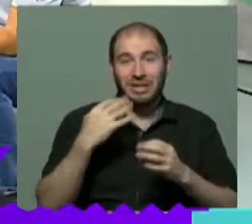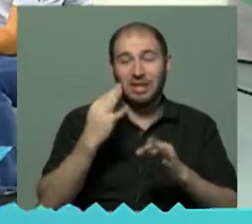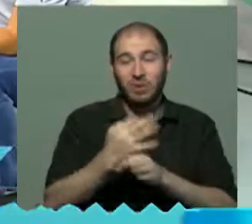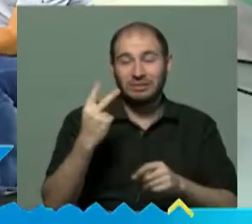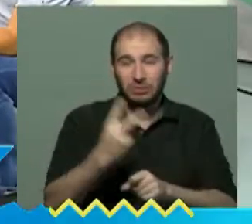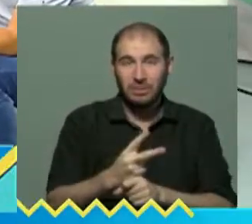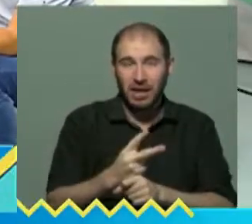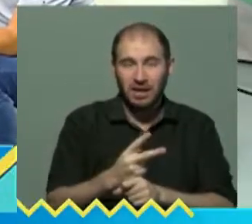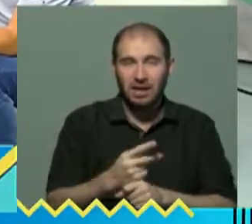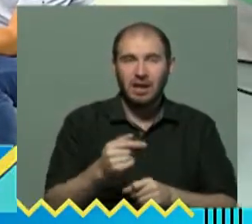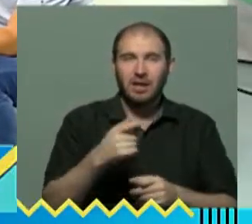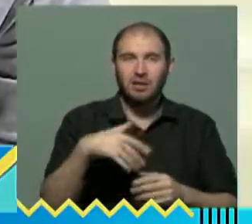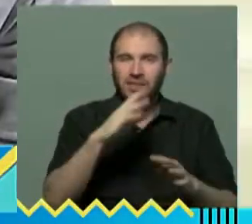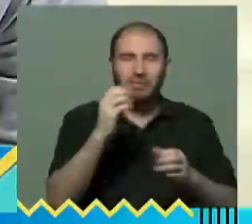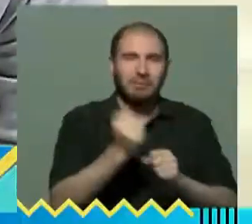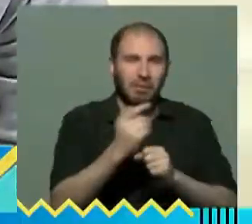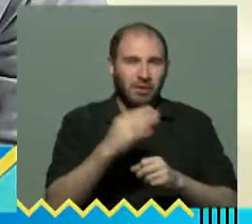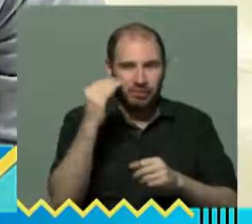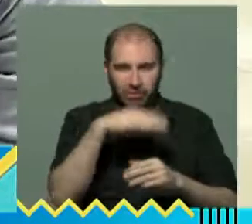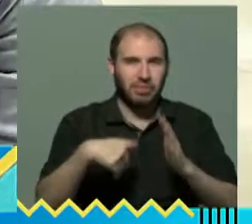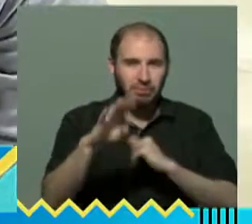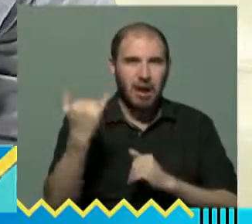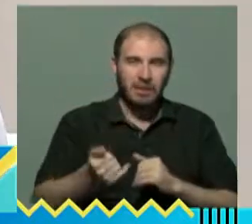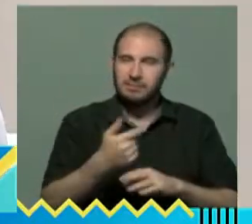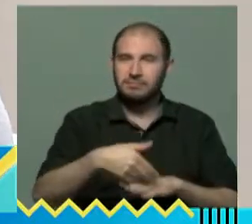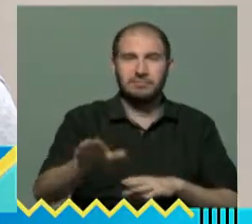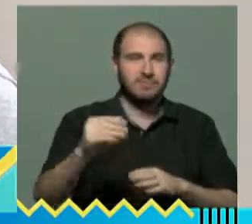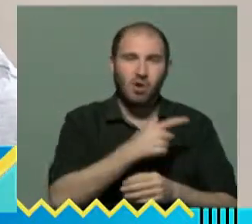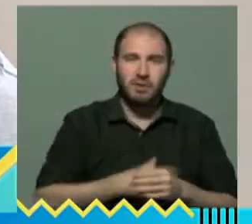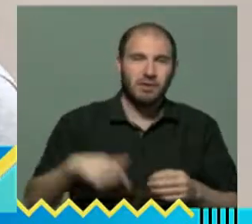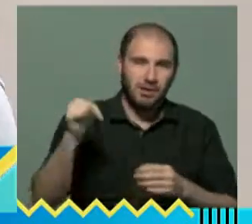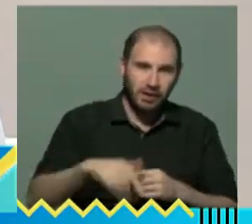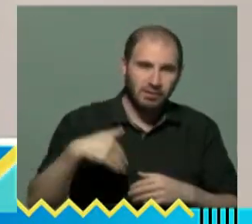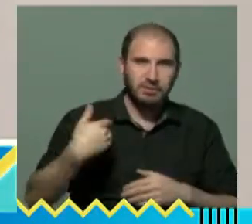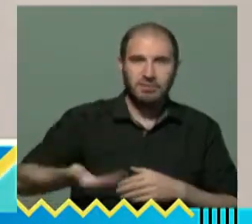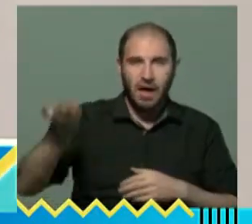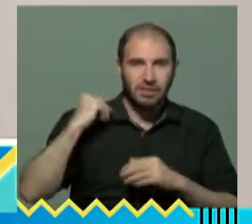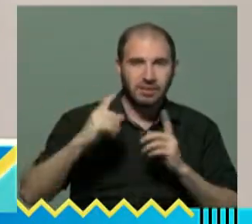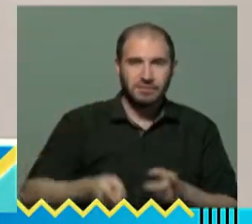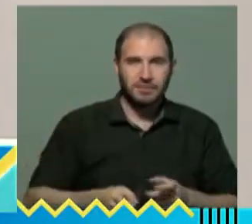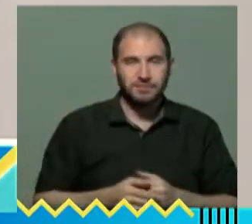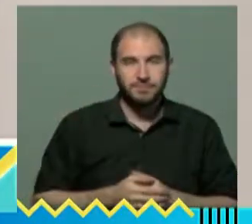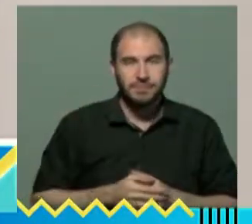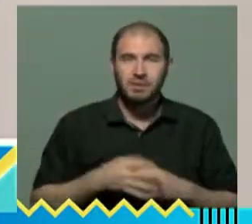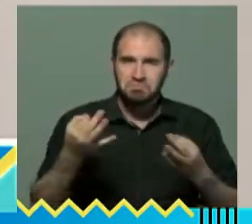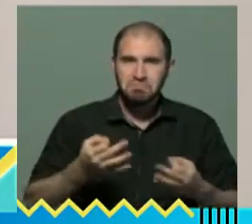secundaria, sacando los abusos laborales que hay, que existen y van a existir en este gobierno y en los anteriores, está bueno que los chicos